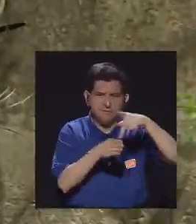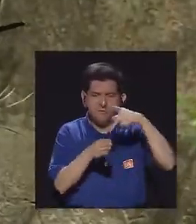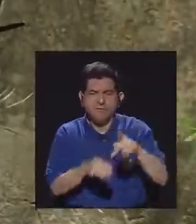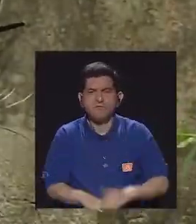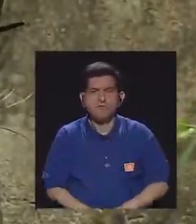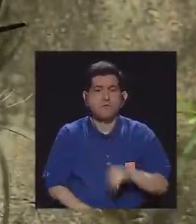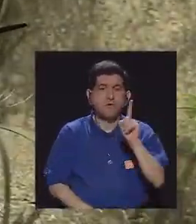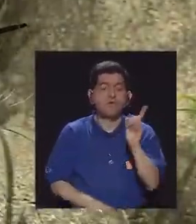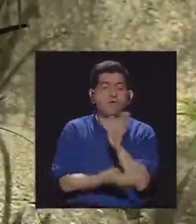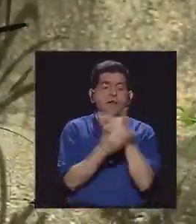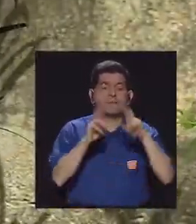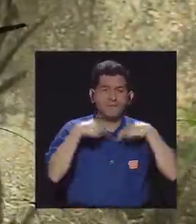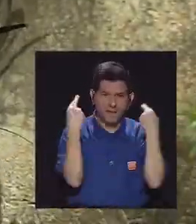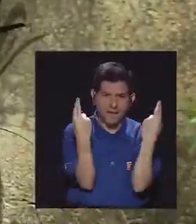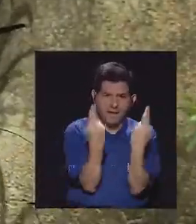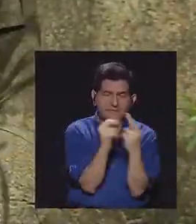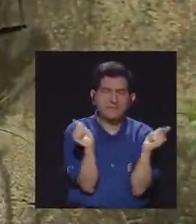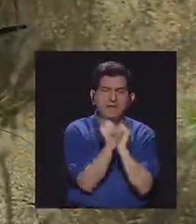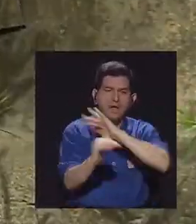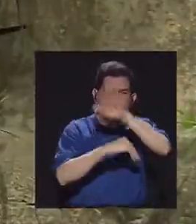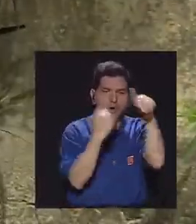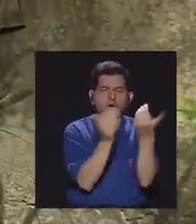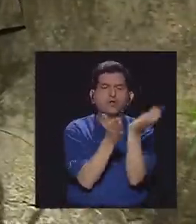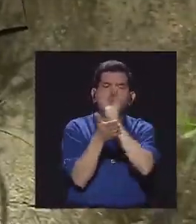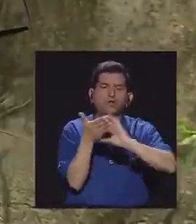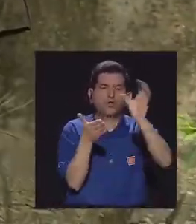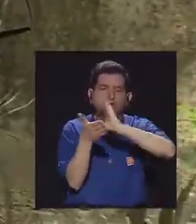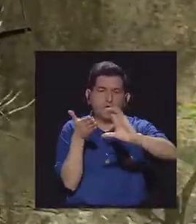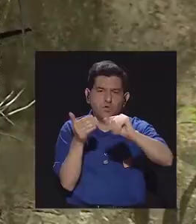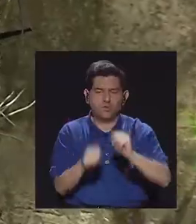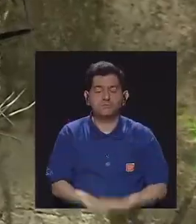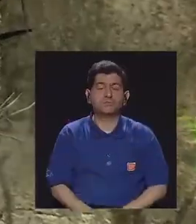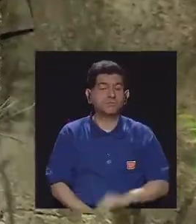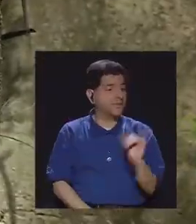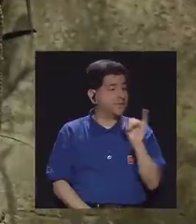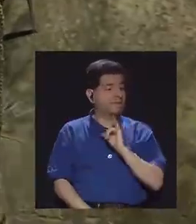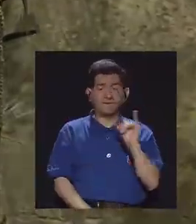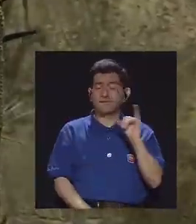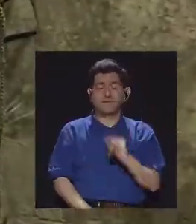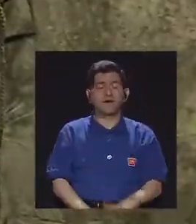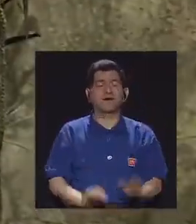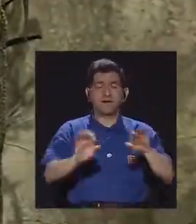hay unas sesiones que son con todo el colegio. Entonces igual